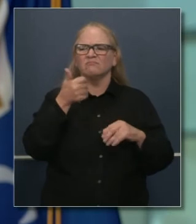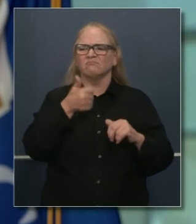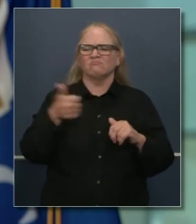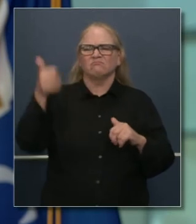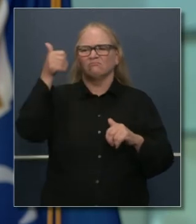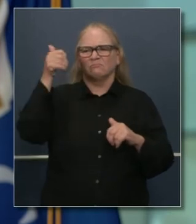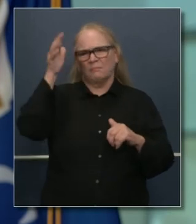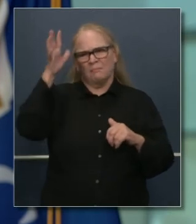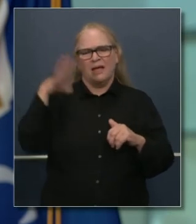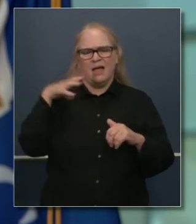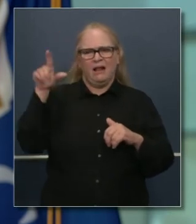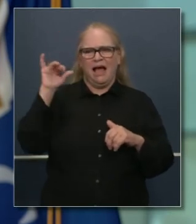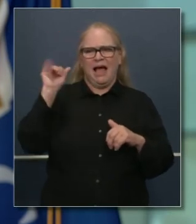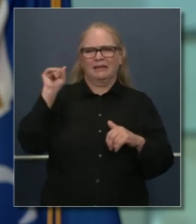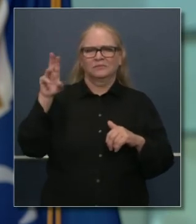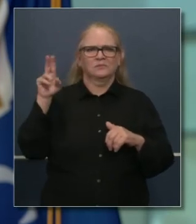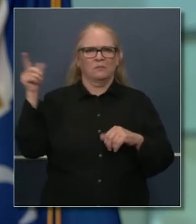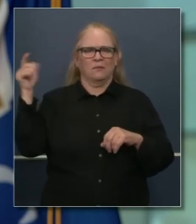dijo